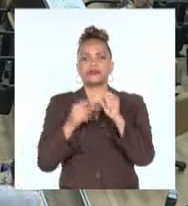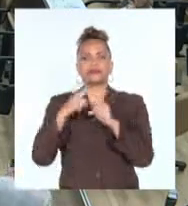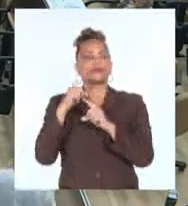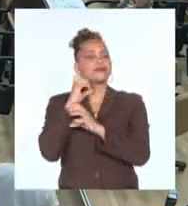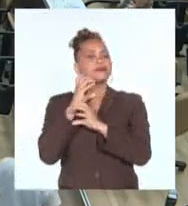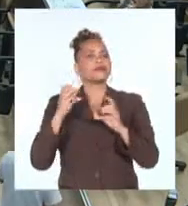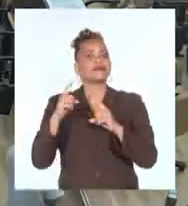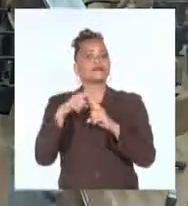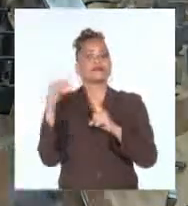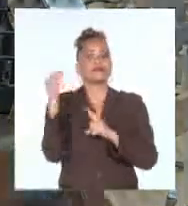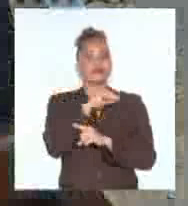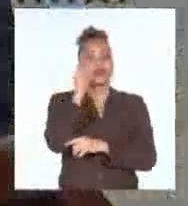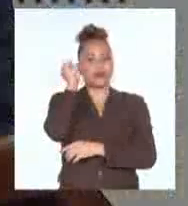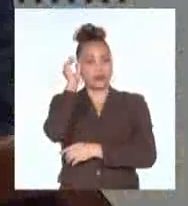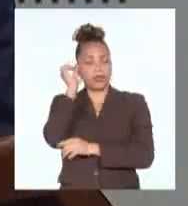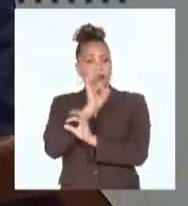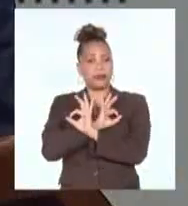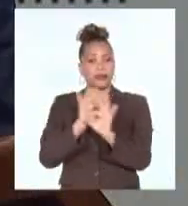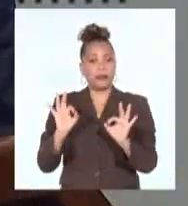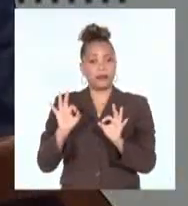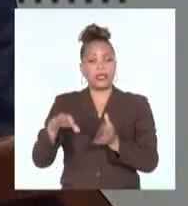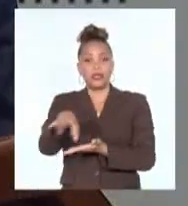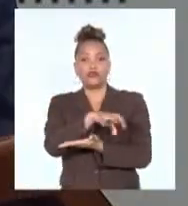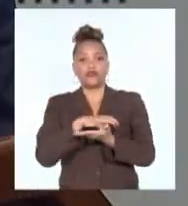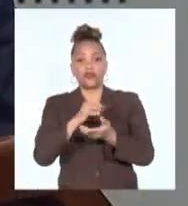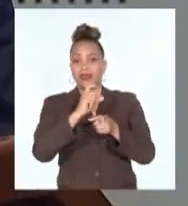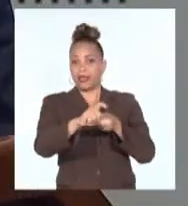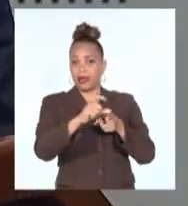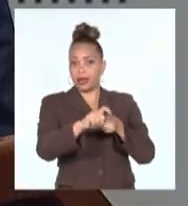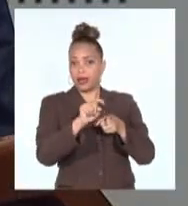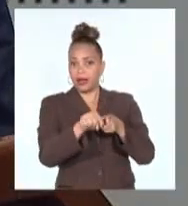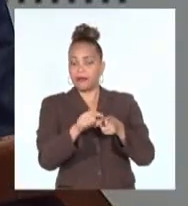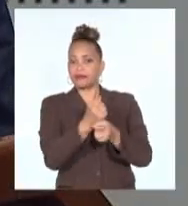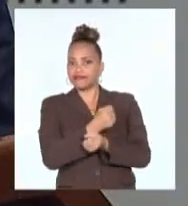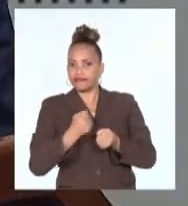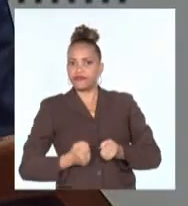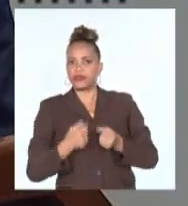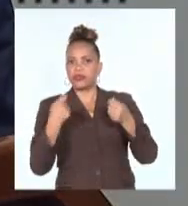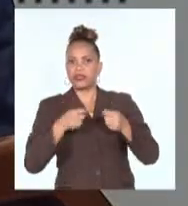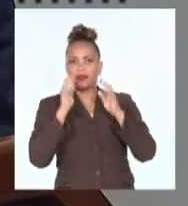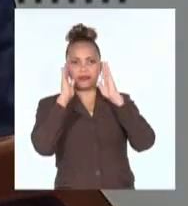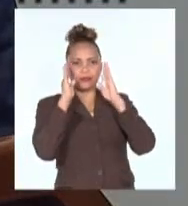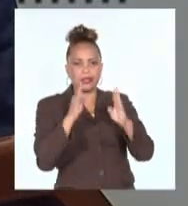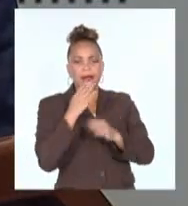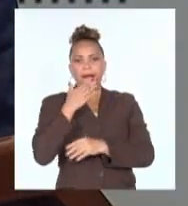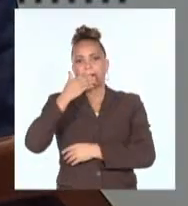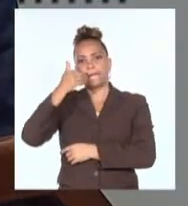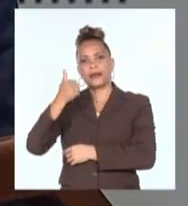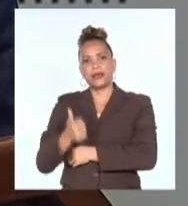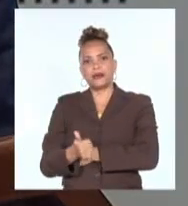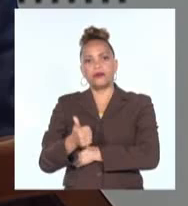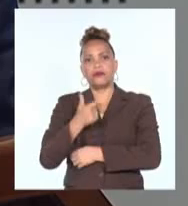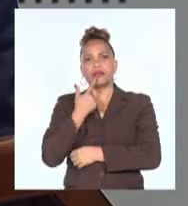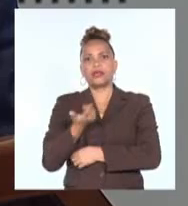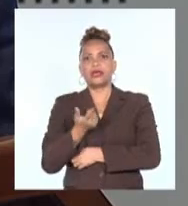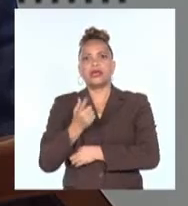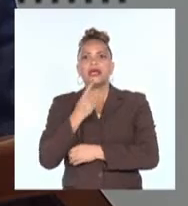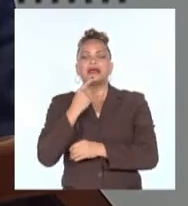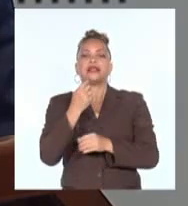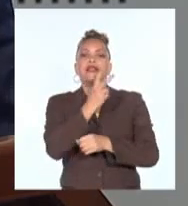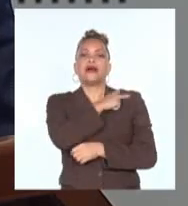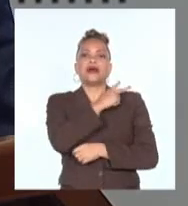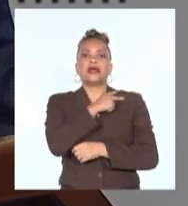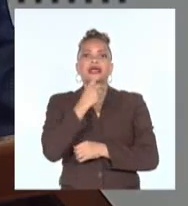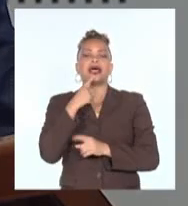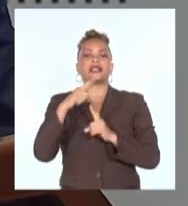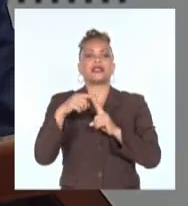la innovación, especialmente en las zonas rurales, los esfuerzos deben centrarse en mejorar las infraestructuras tecnológicas,